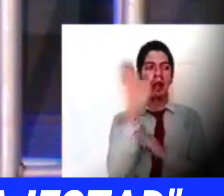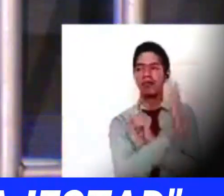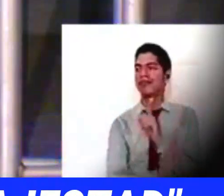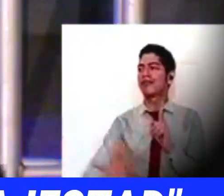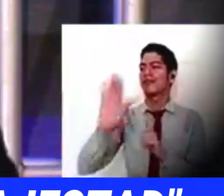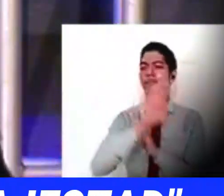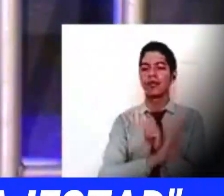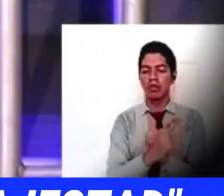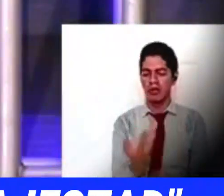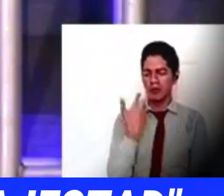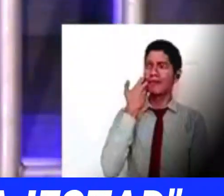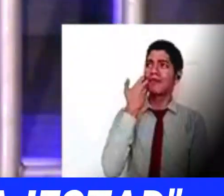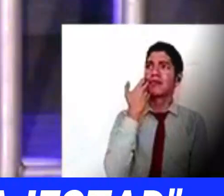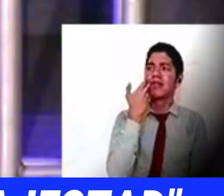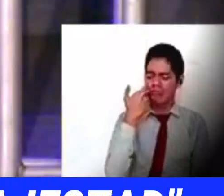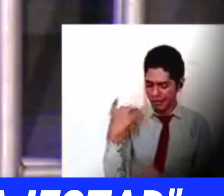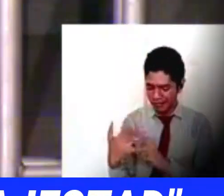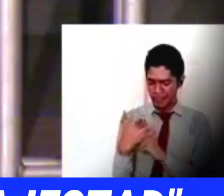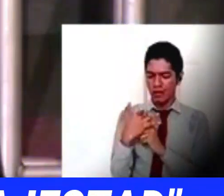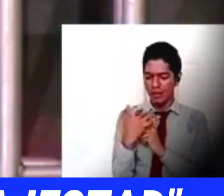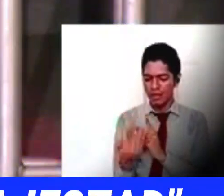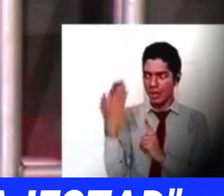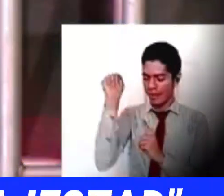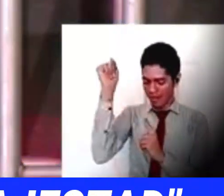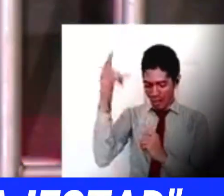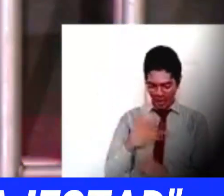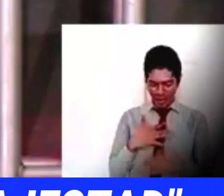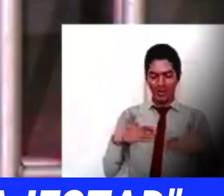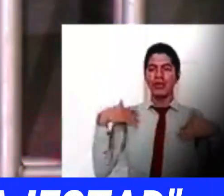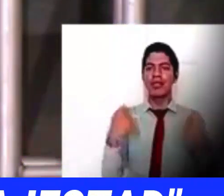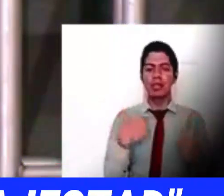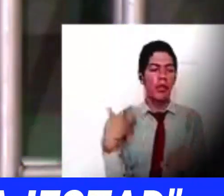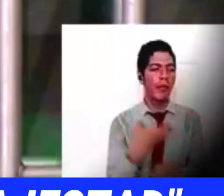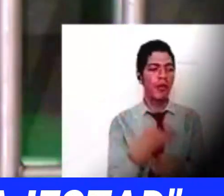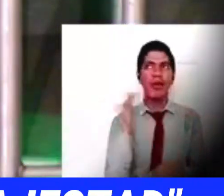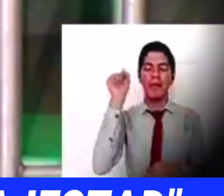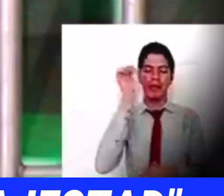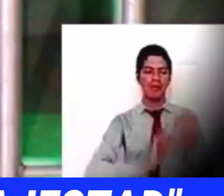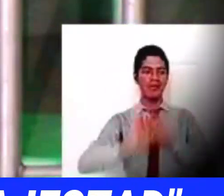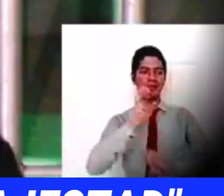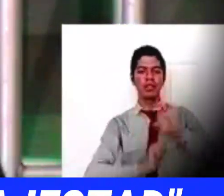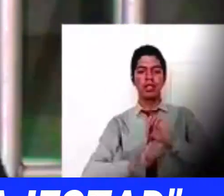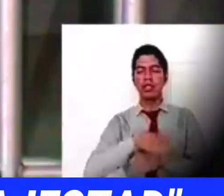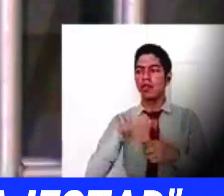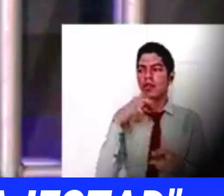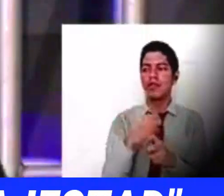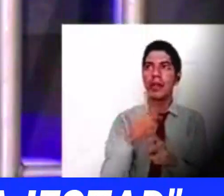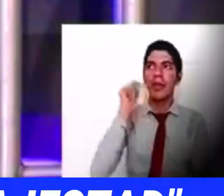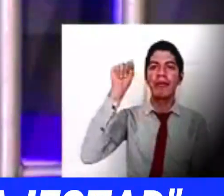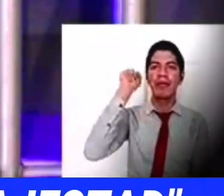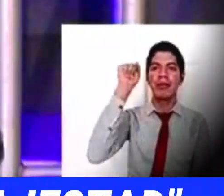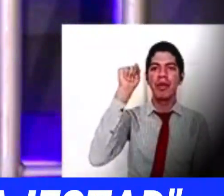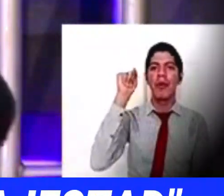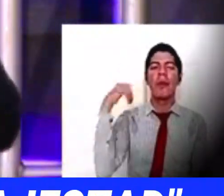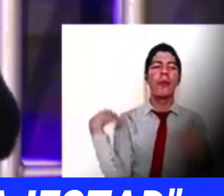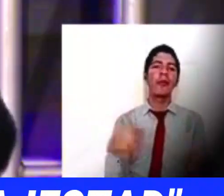nuestro sanador. Tenemos un problema y el Señor es nuestro abogado. Estamos sin dificultades y llegan ángeles a favor